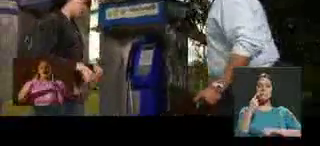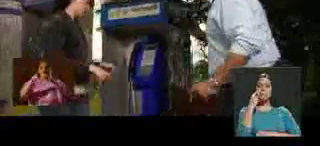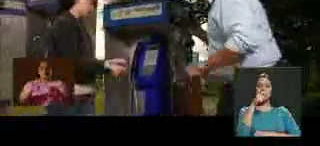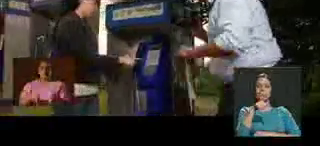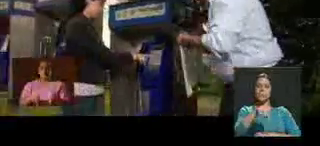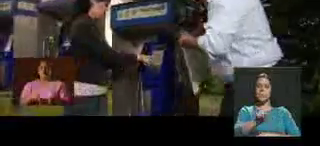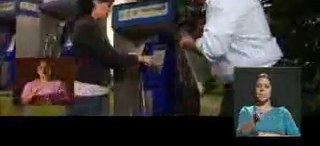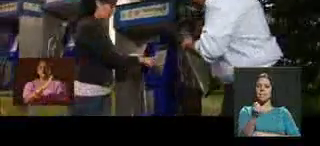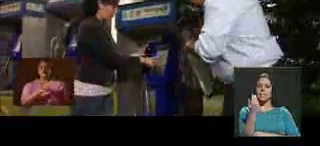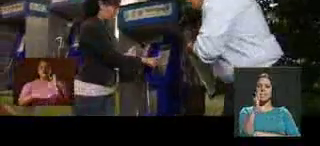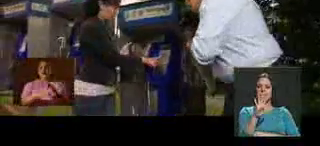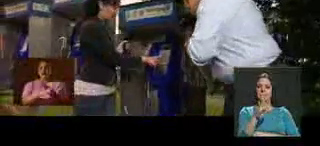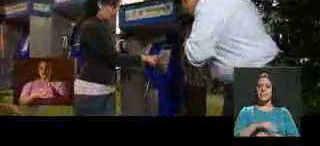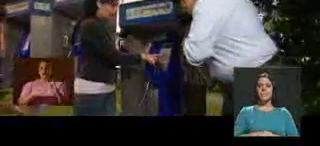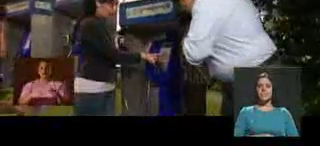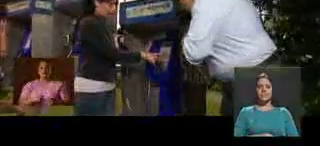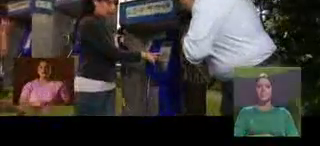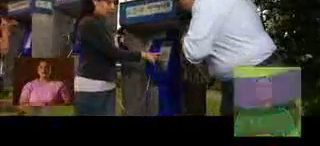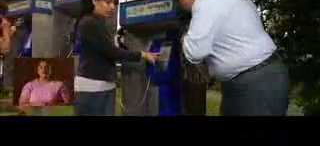Canal